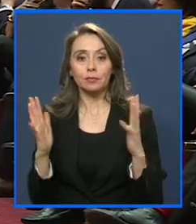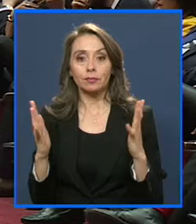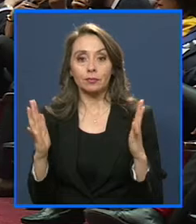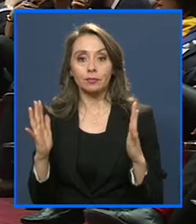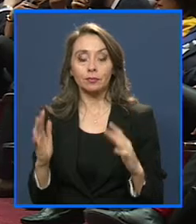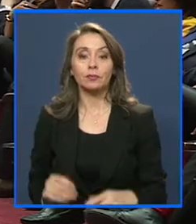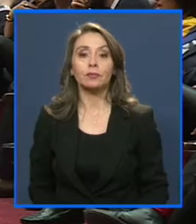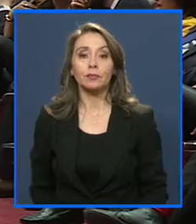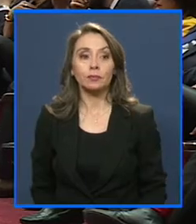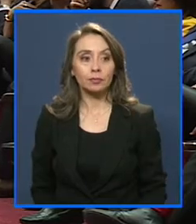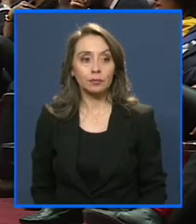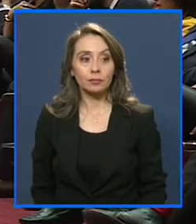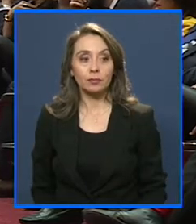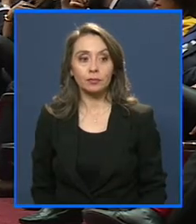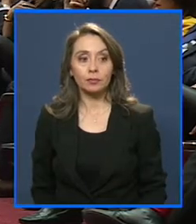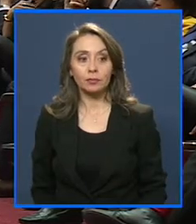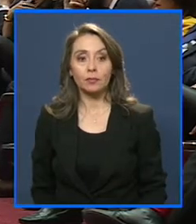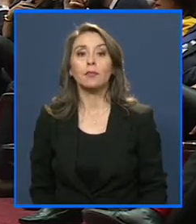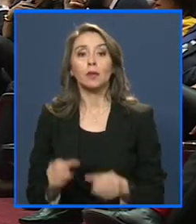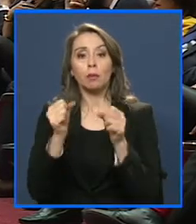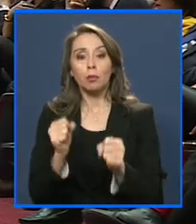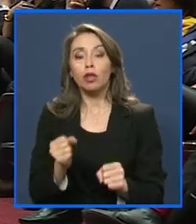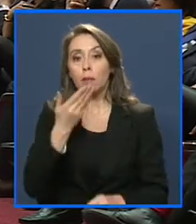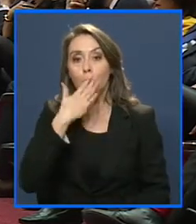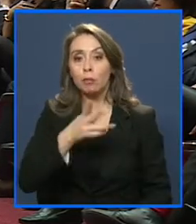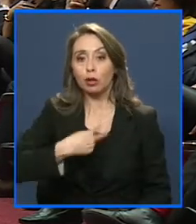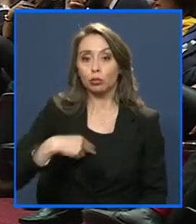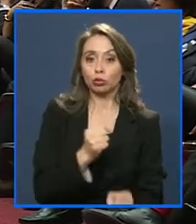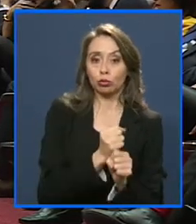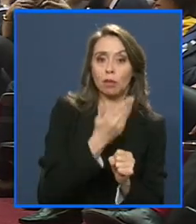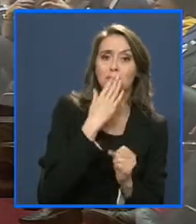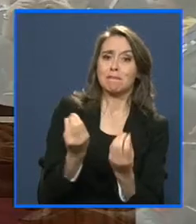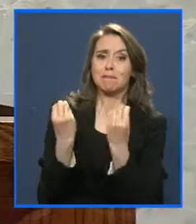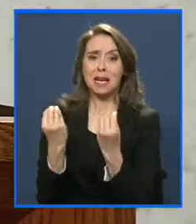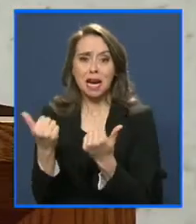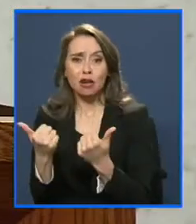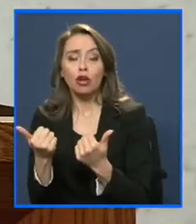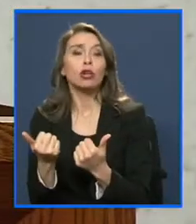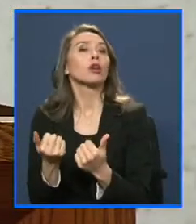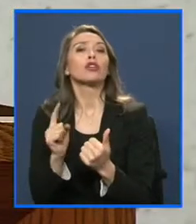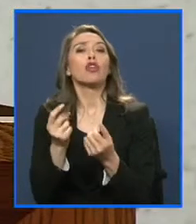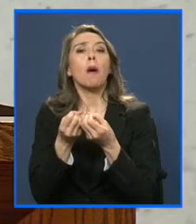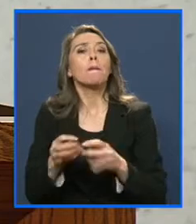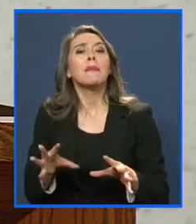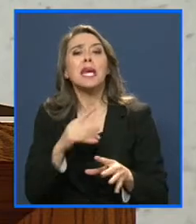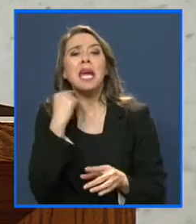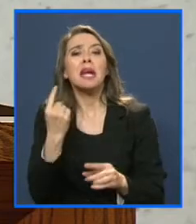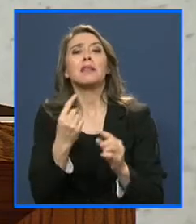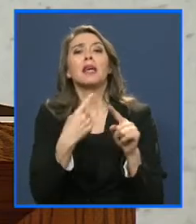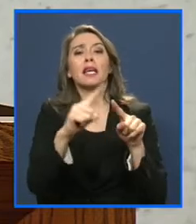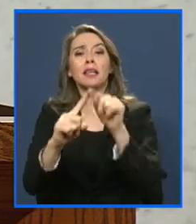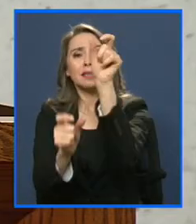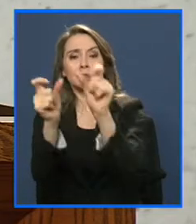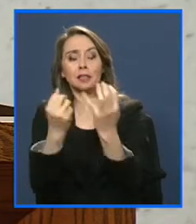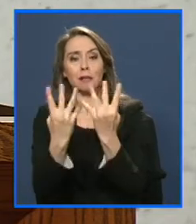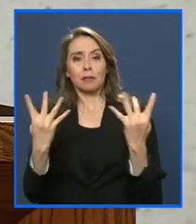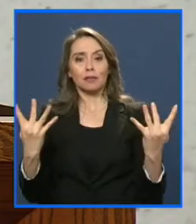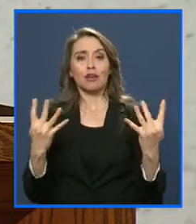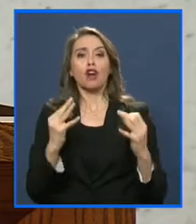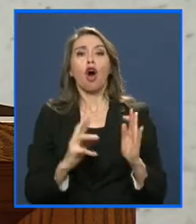en fin podemos mejorar nuestra eficiencia y eficacia sin tener que perder diversidad o representatividad